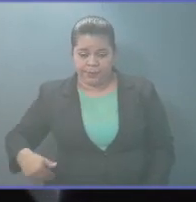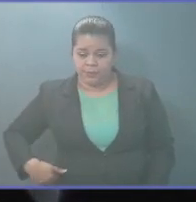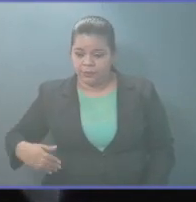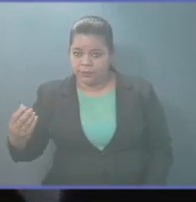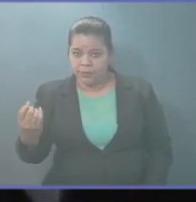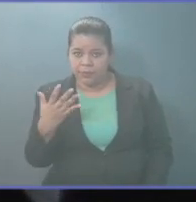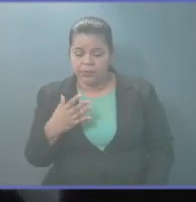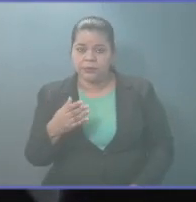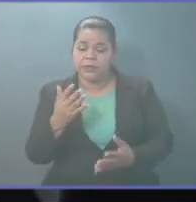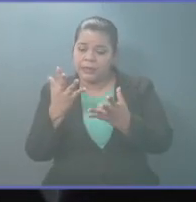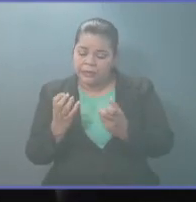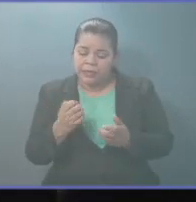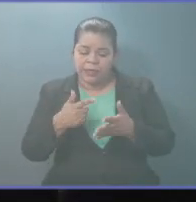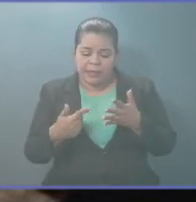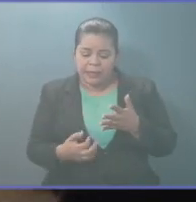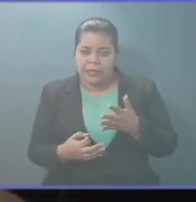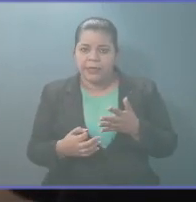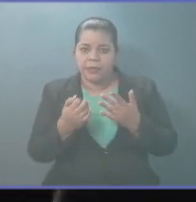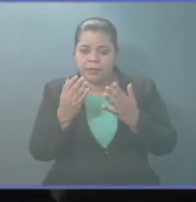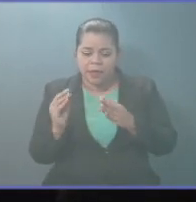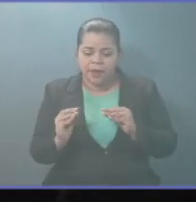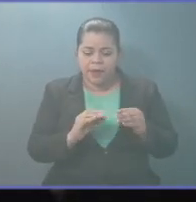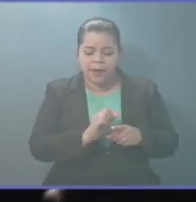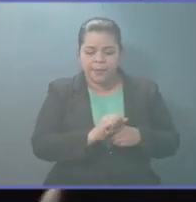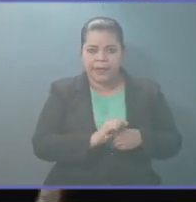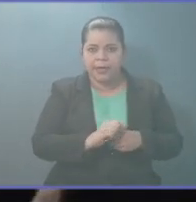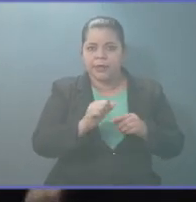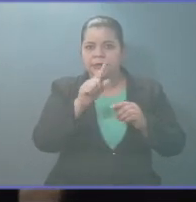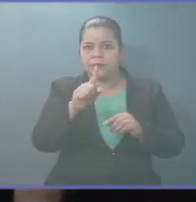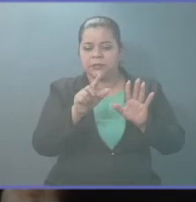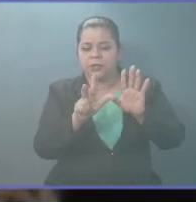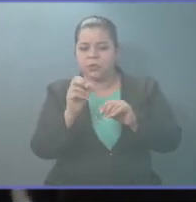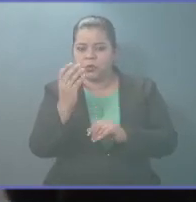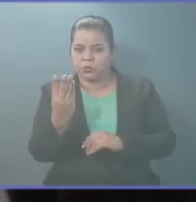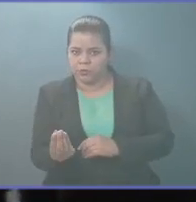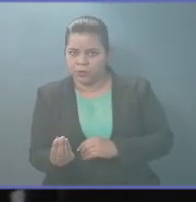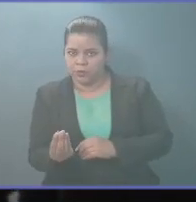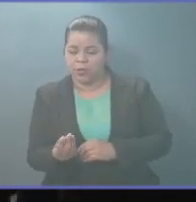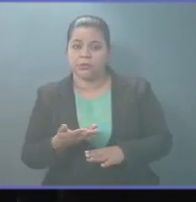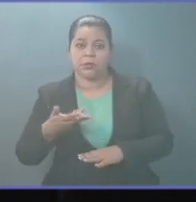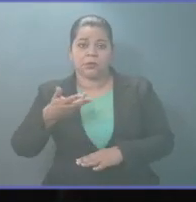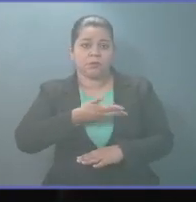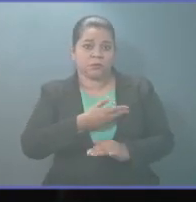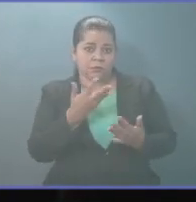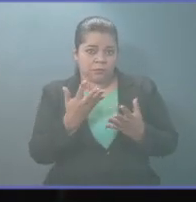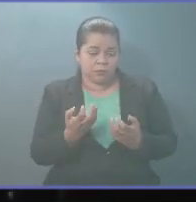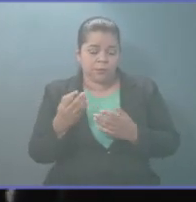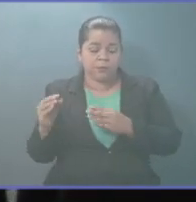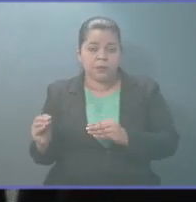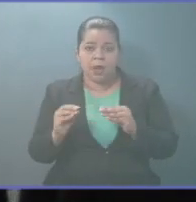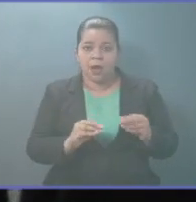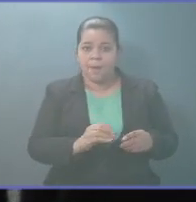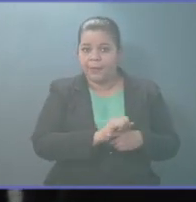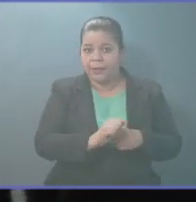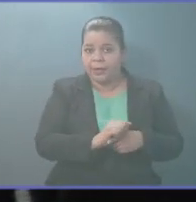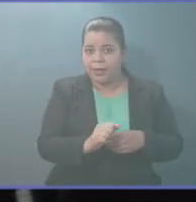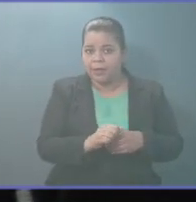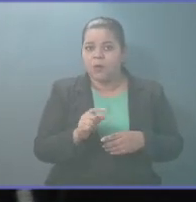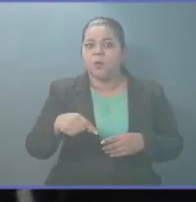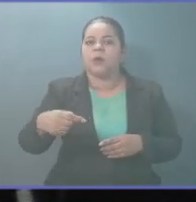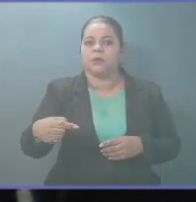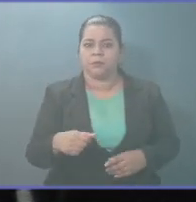ley, por ejemplo. No tiene plazo. No tiene plazo. Entonces, la pensión se les estaría dando